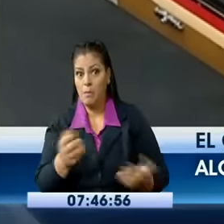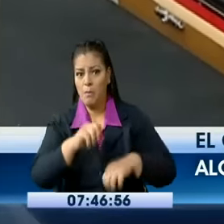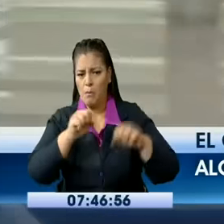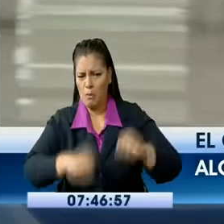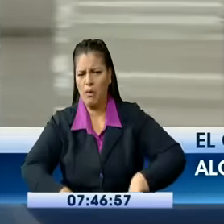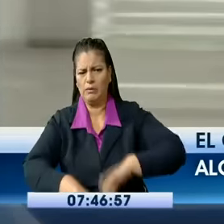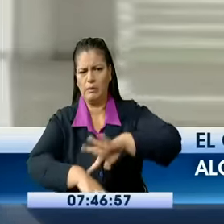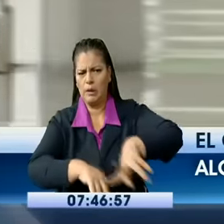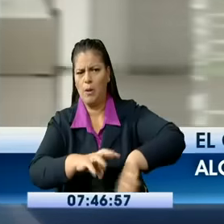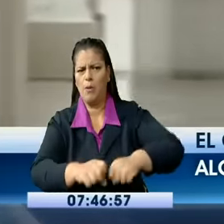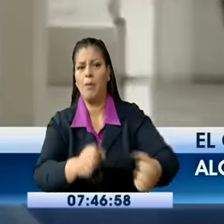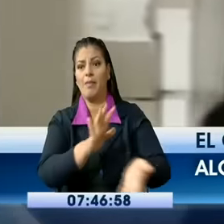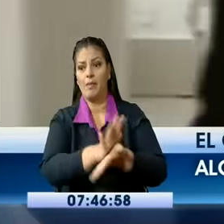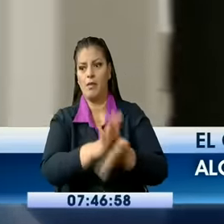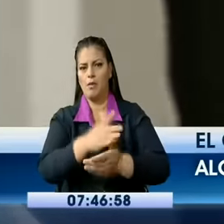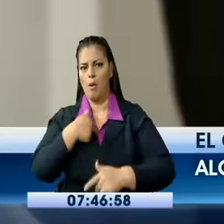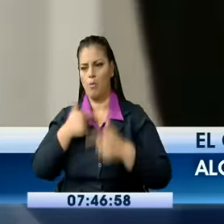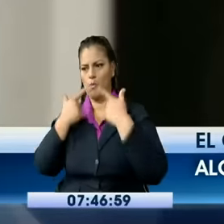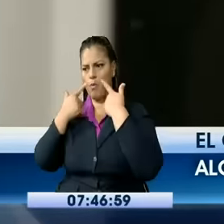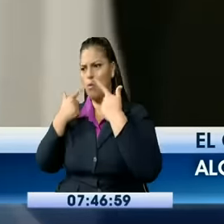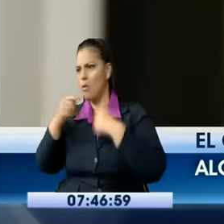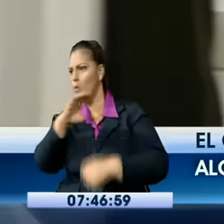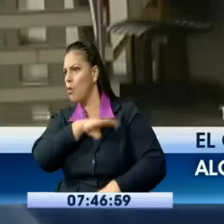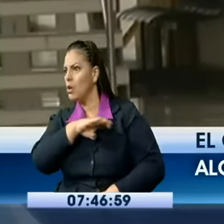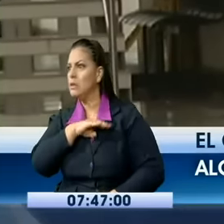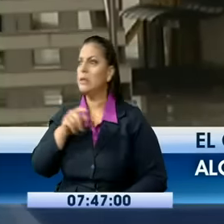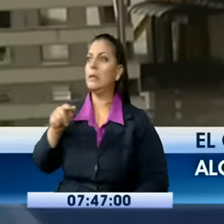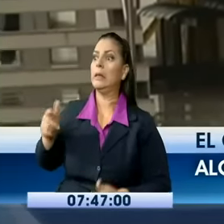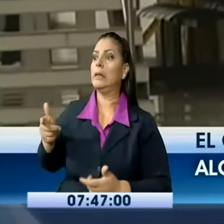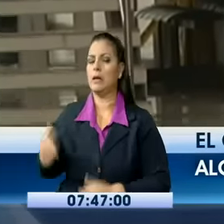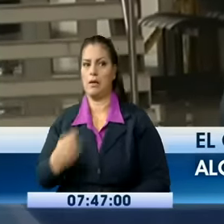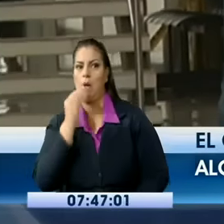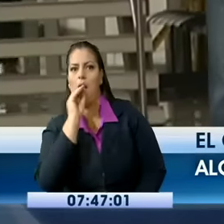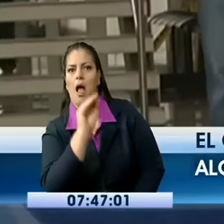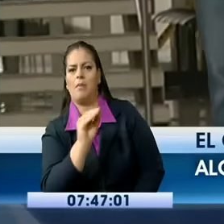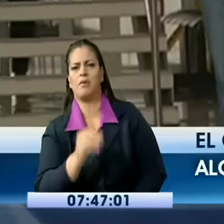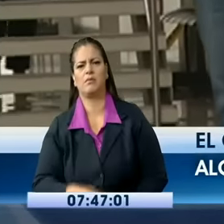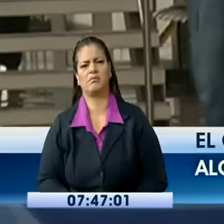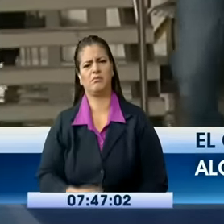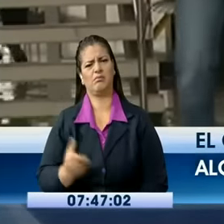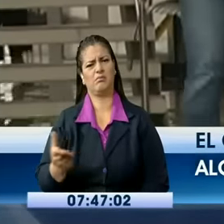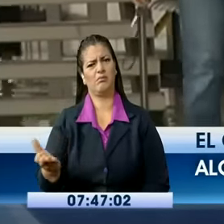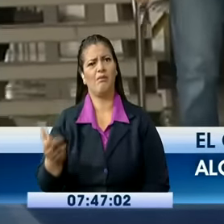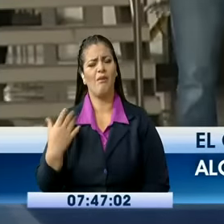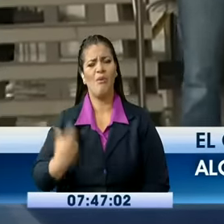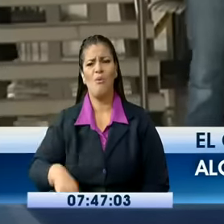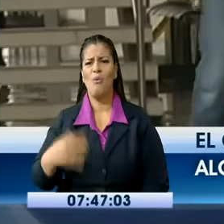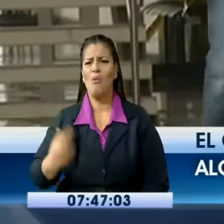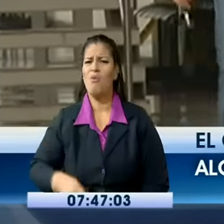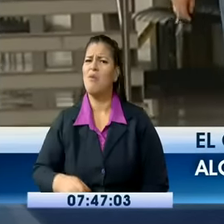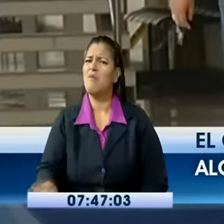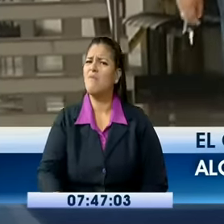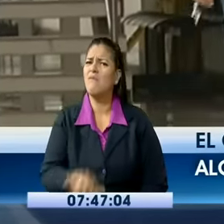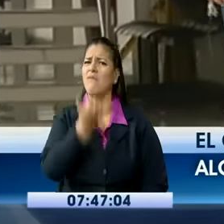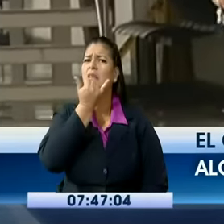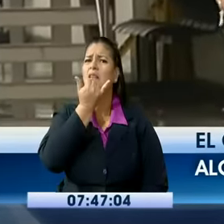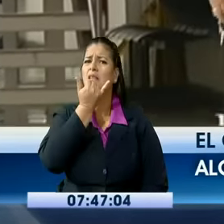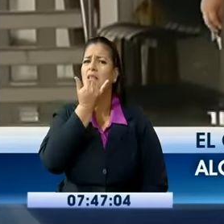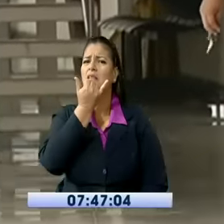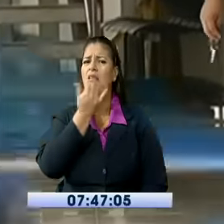control. Lamentablemente existe un miembro policial en servicio activo que existe